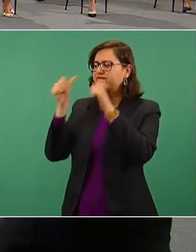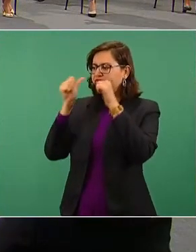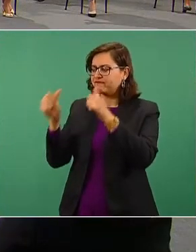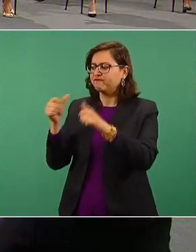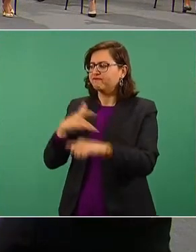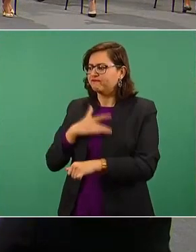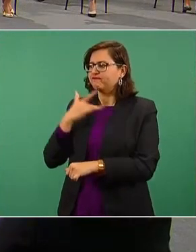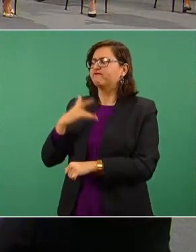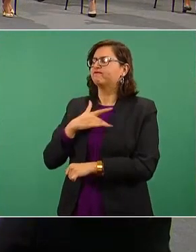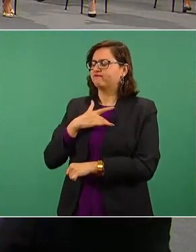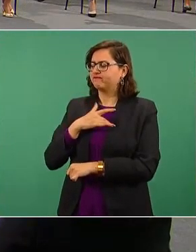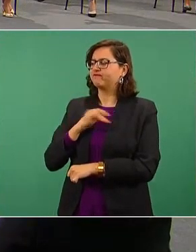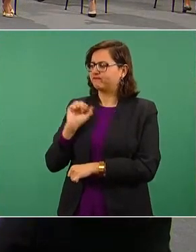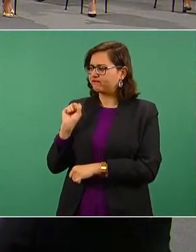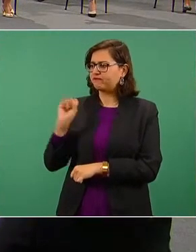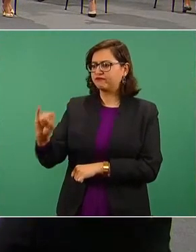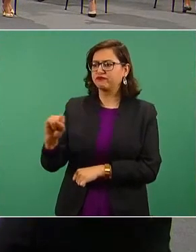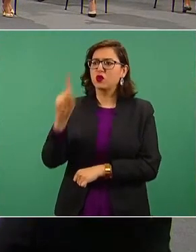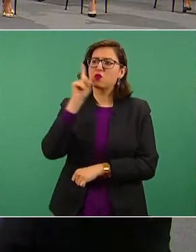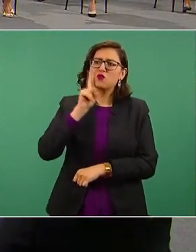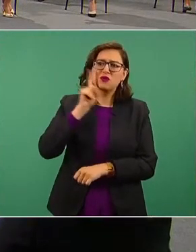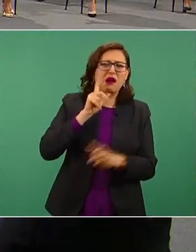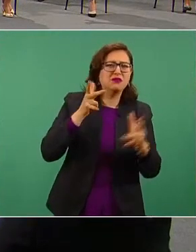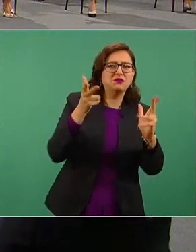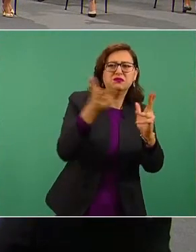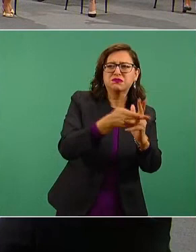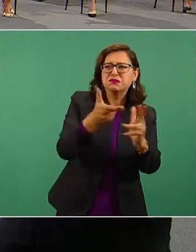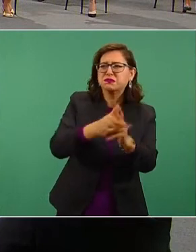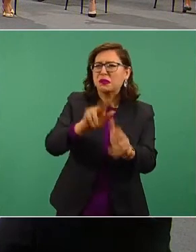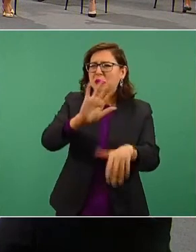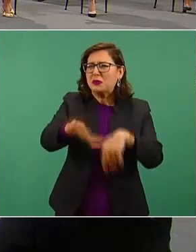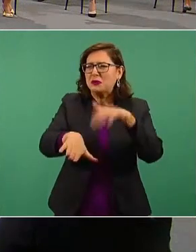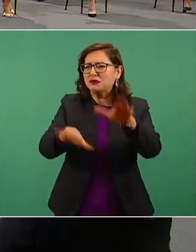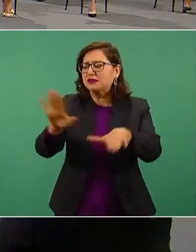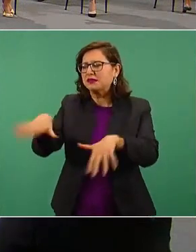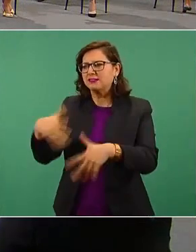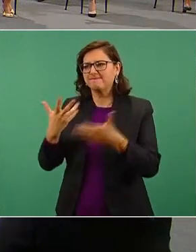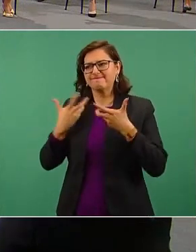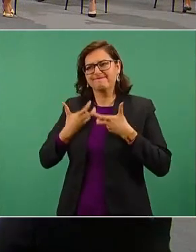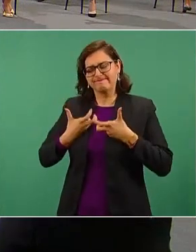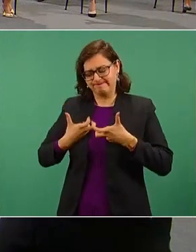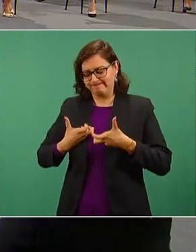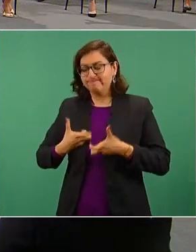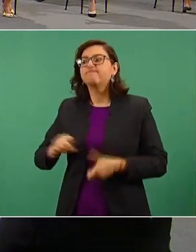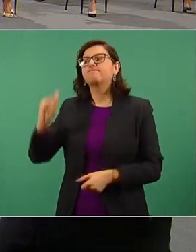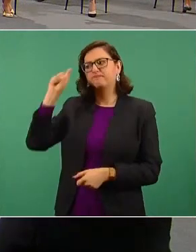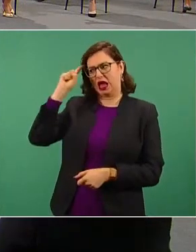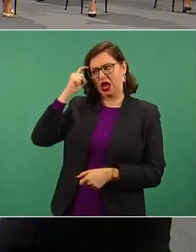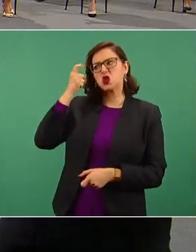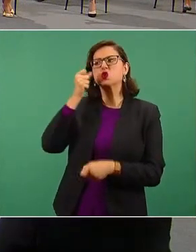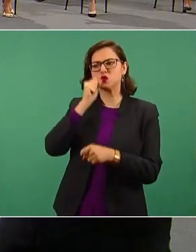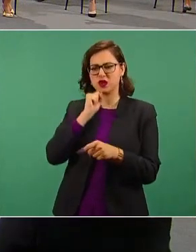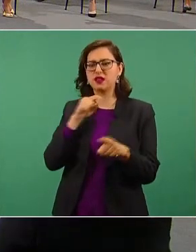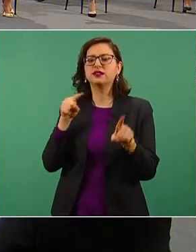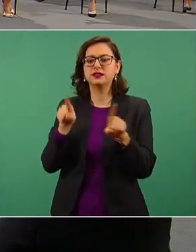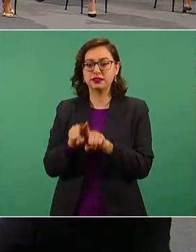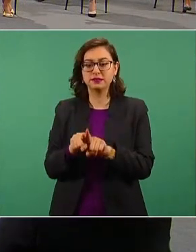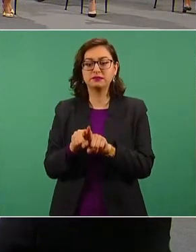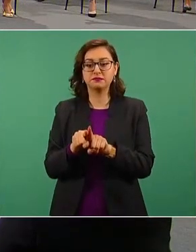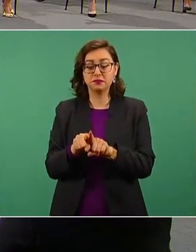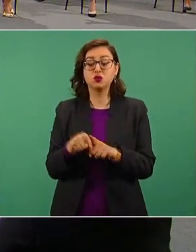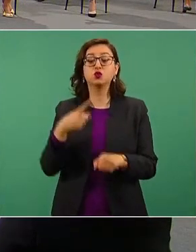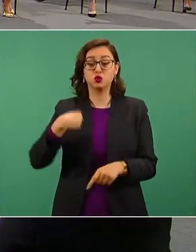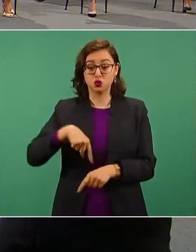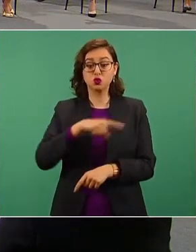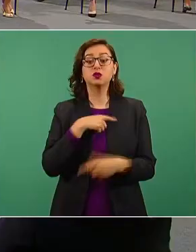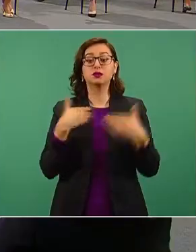los feminicidios. Desde el gobierno de México sabemos que esta es una de nuestras mayores